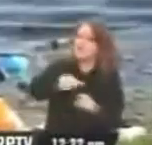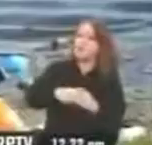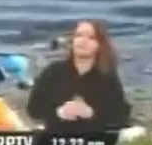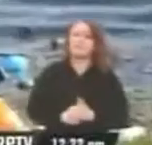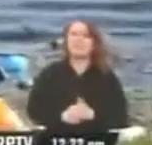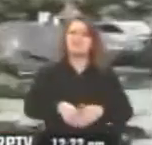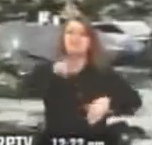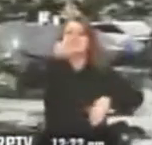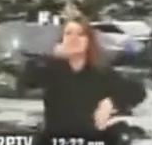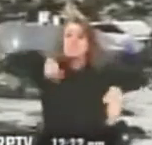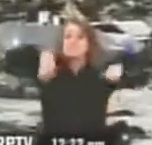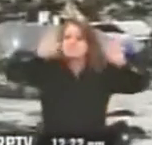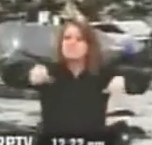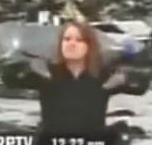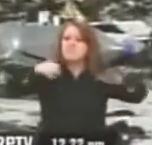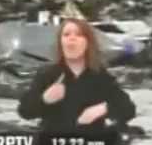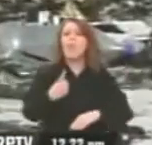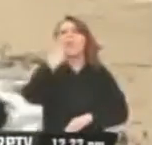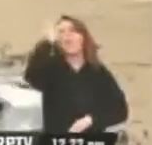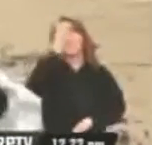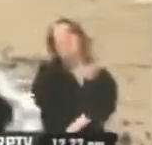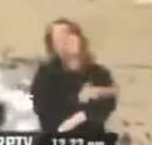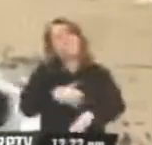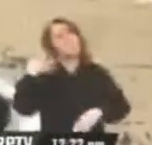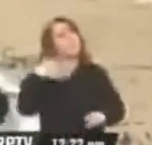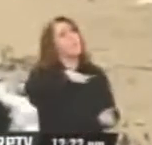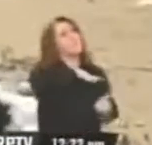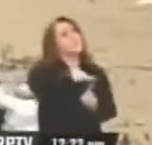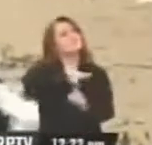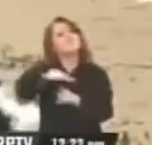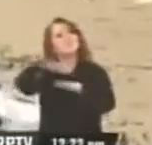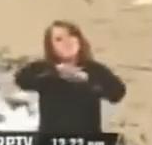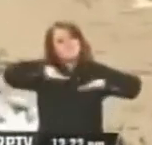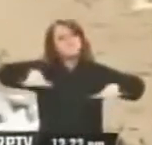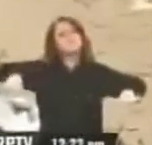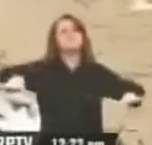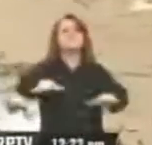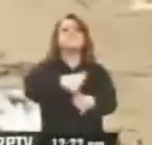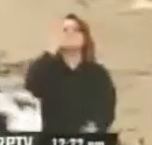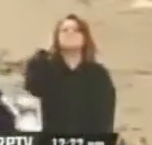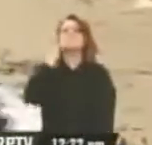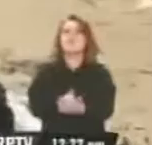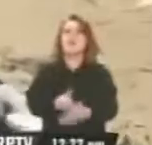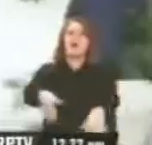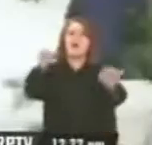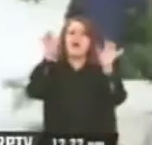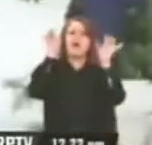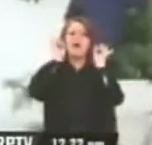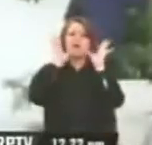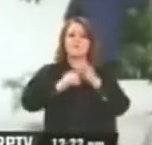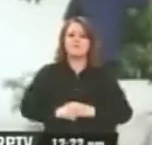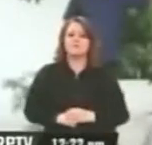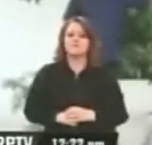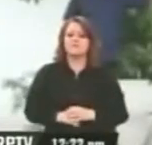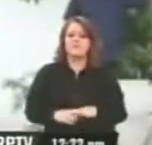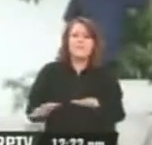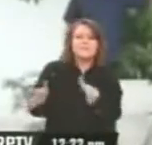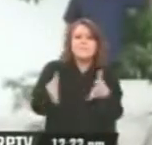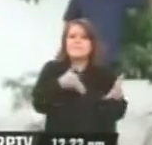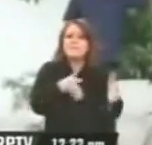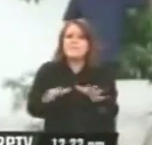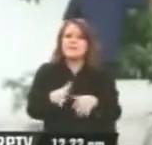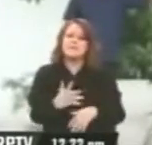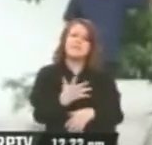1 millón de aves. O sea, eso es terrible. El daño ambiental es desastroso. Casi entre